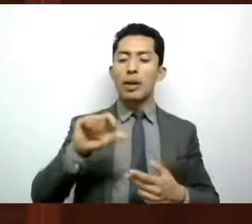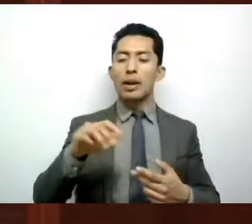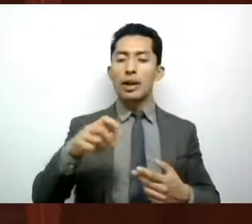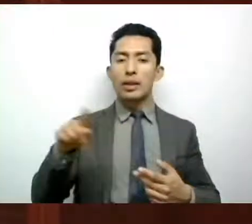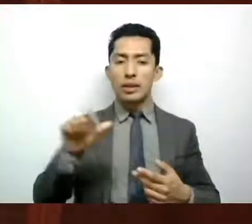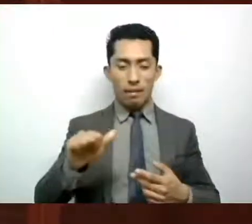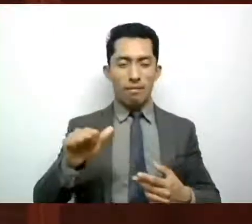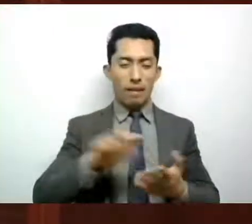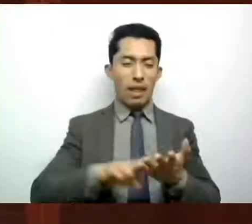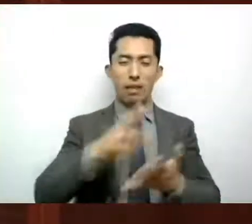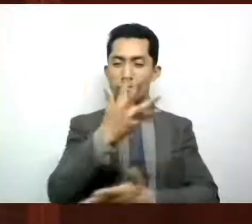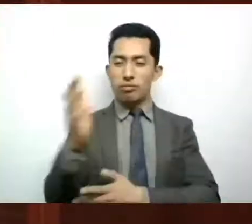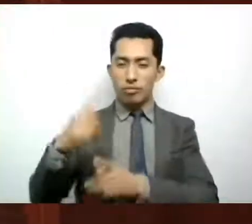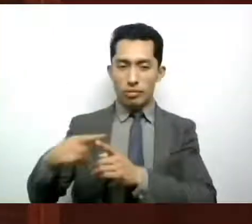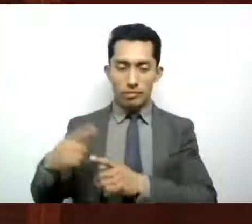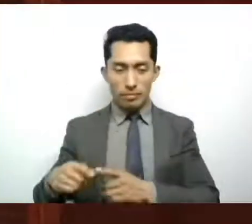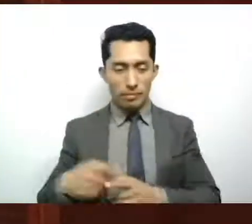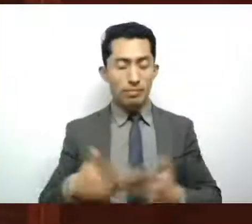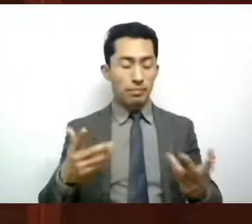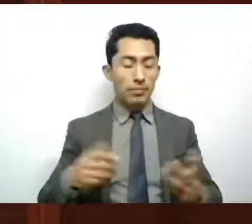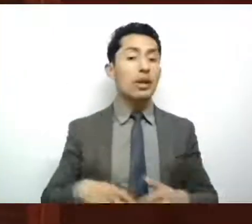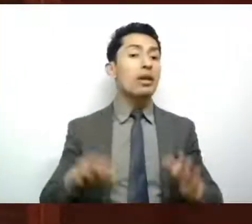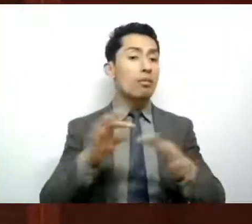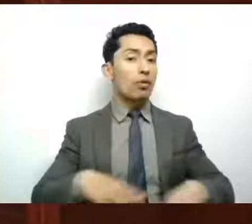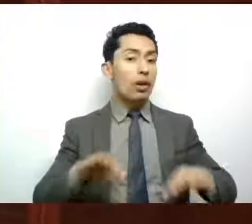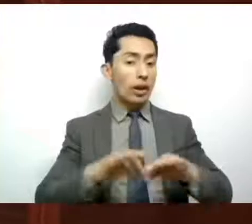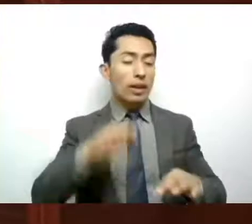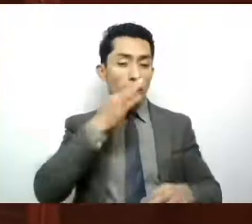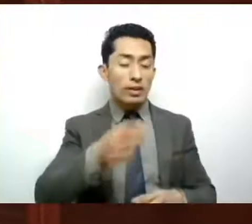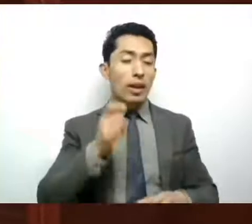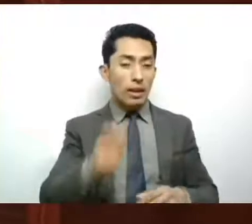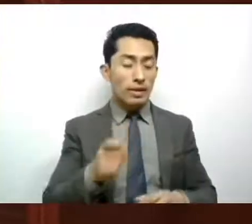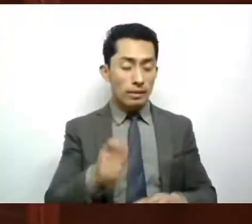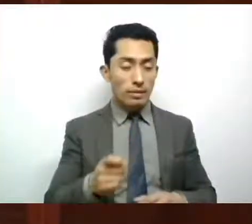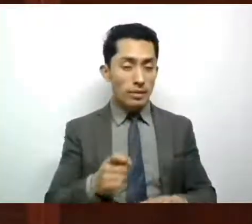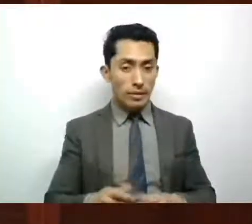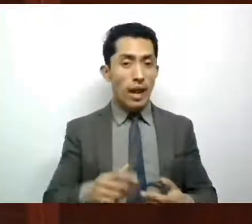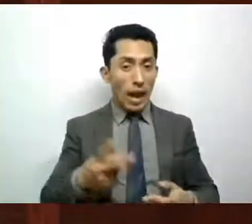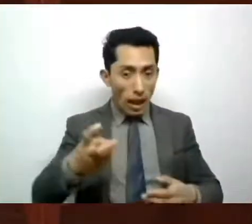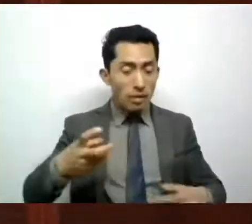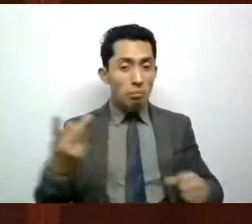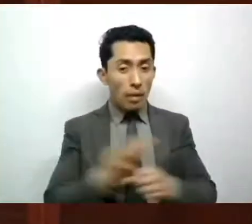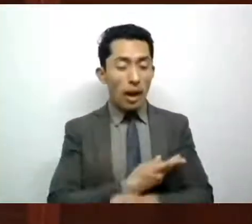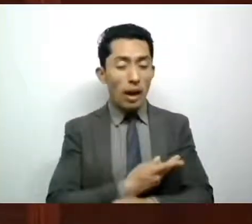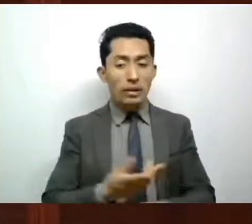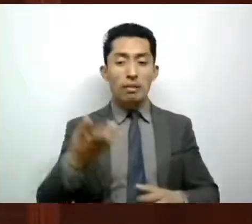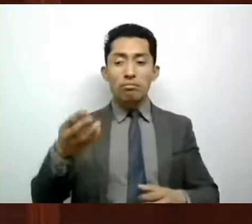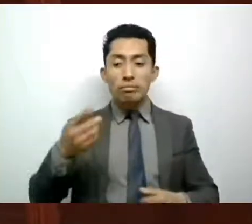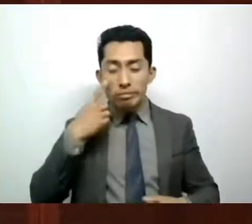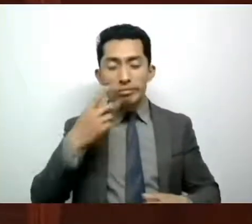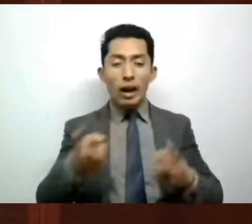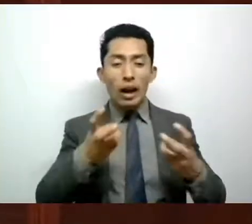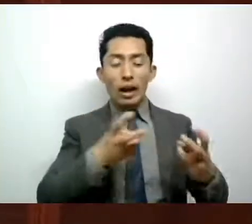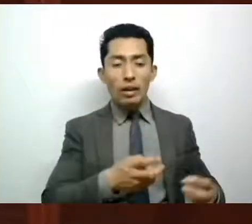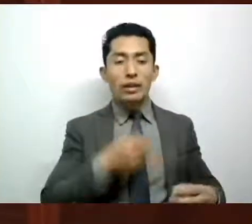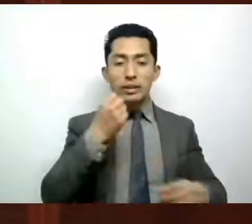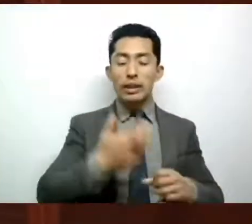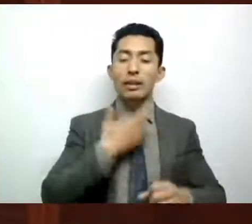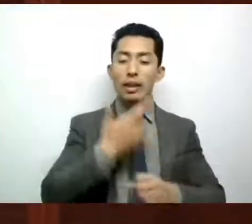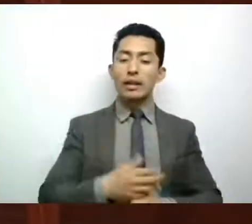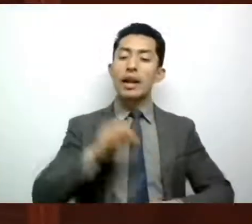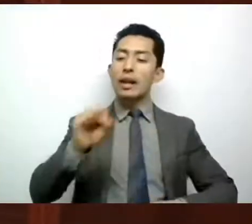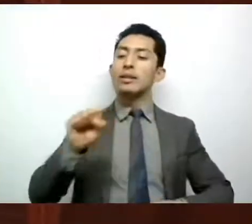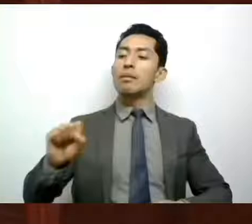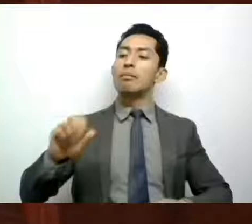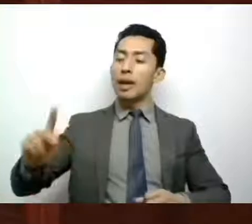Marquesa. Es importante considerar entonces que a partir de estos hechos, la Secretaría de